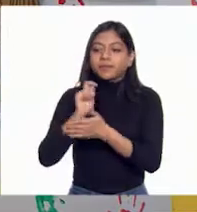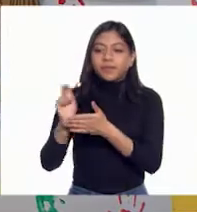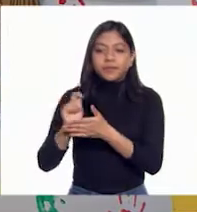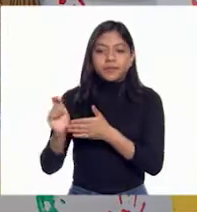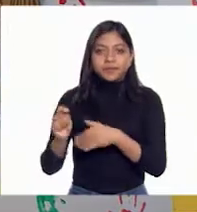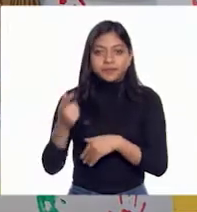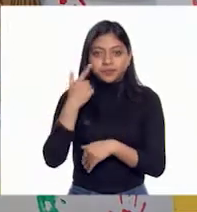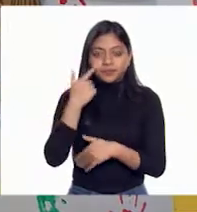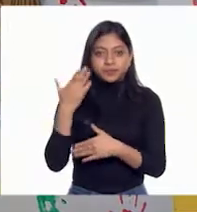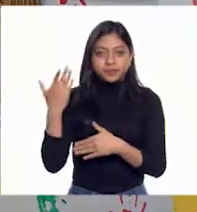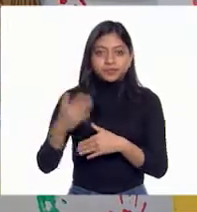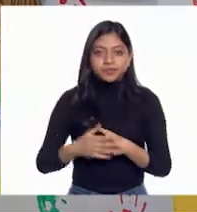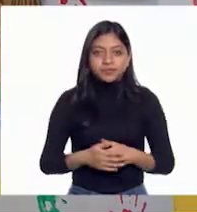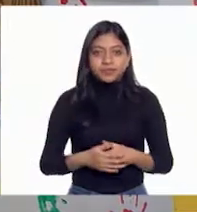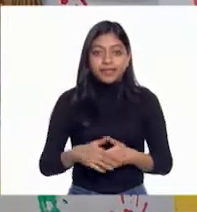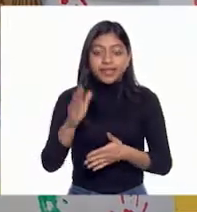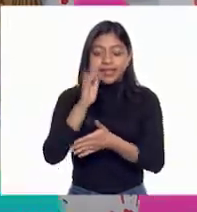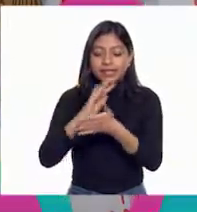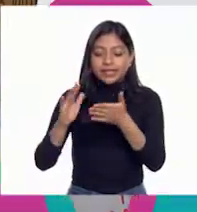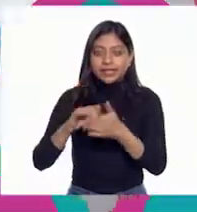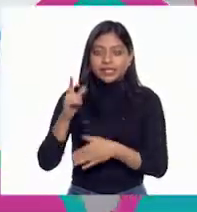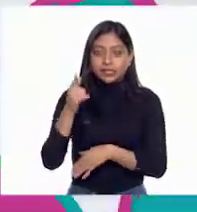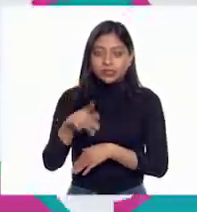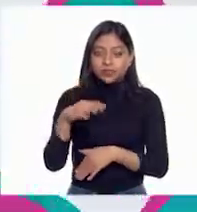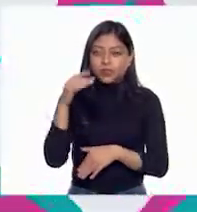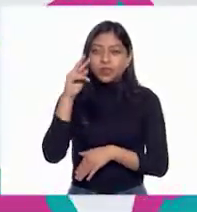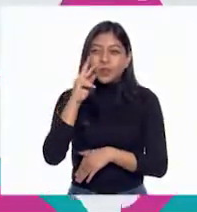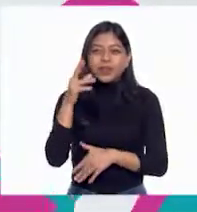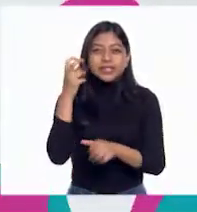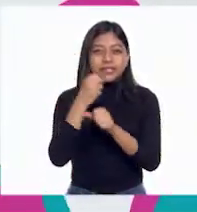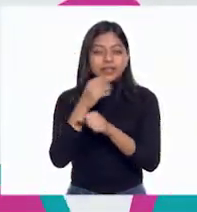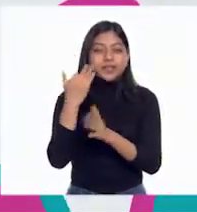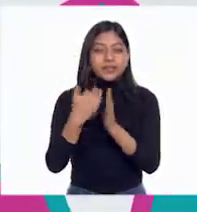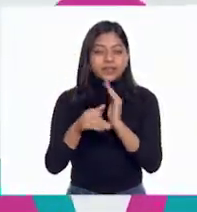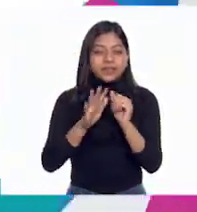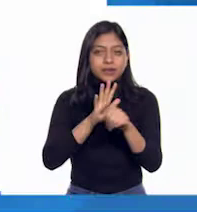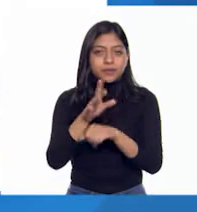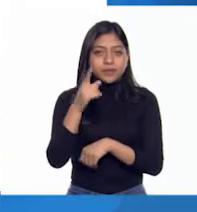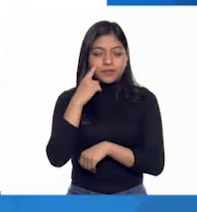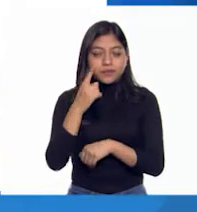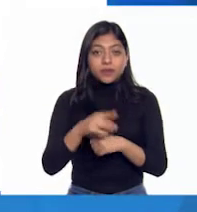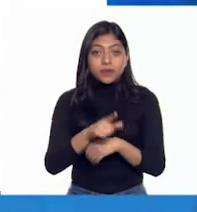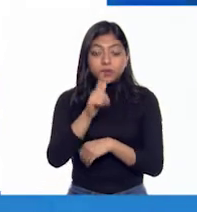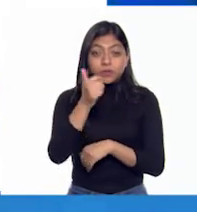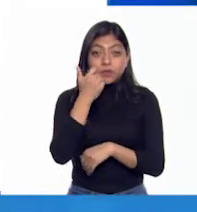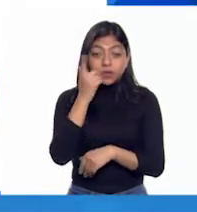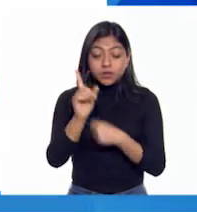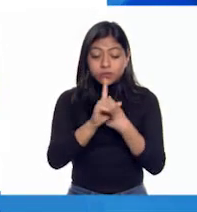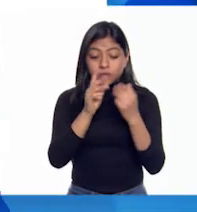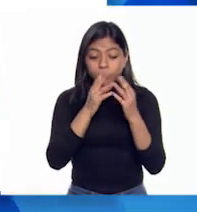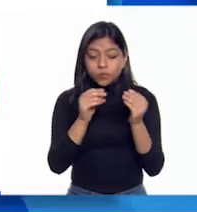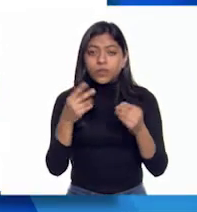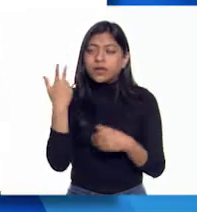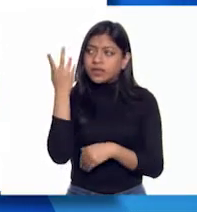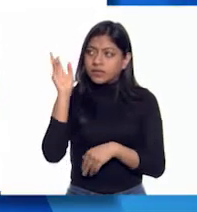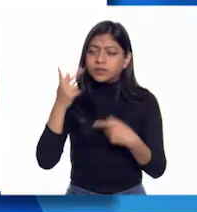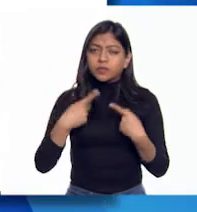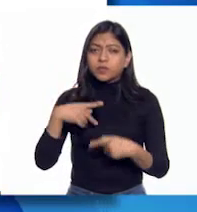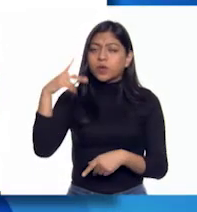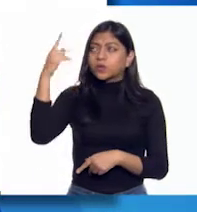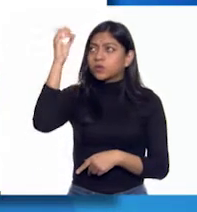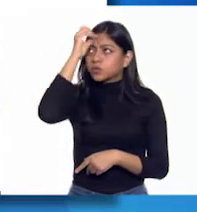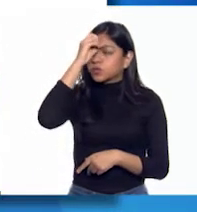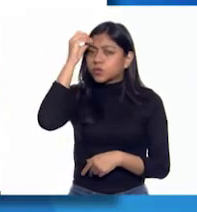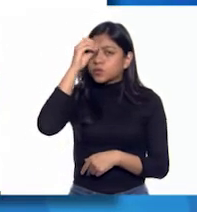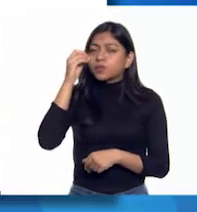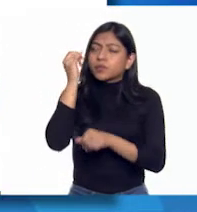frase, que dice de la siguiente manera. Para ello, podemos buscar distintas opiniones sobre un tema